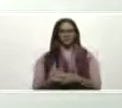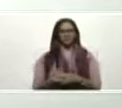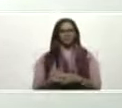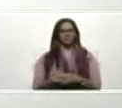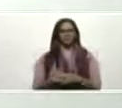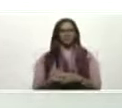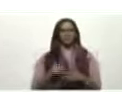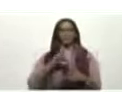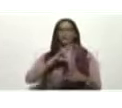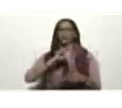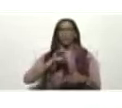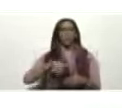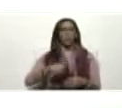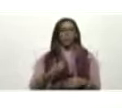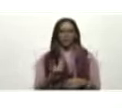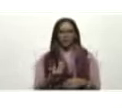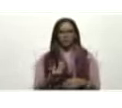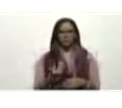No pudieron.